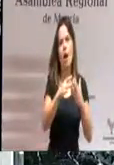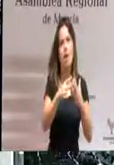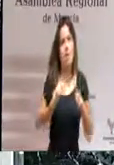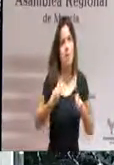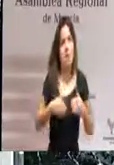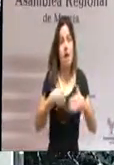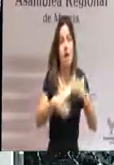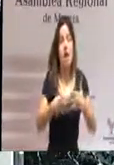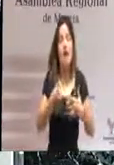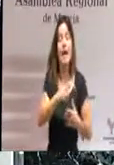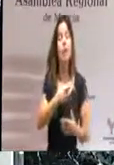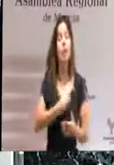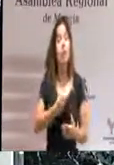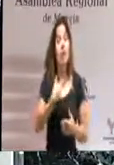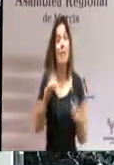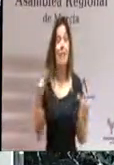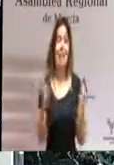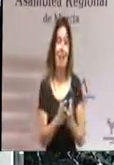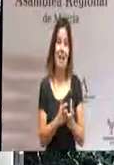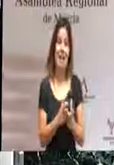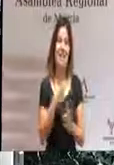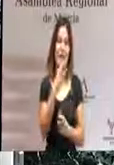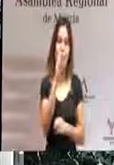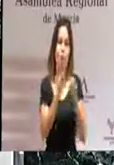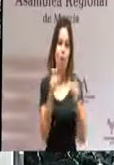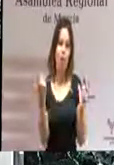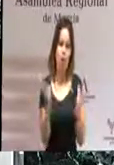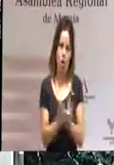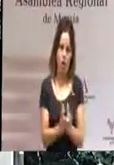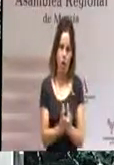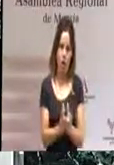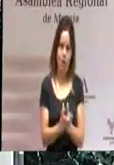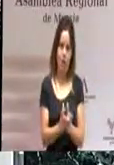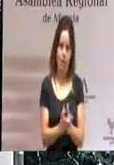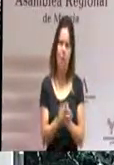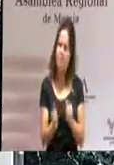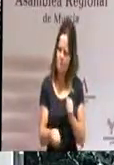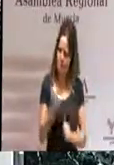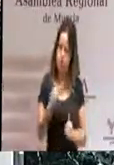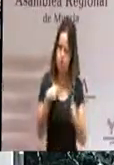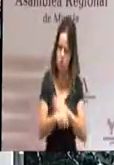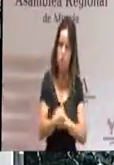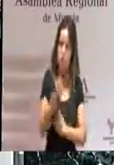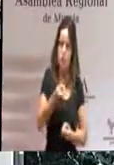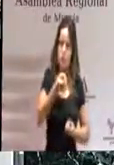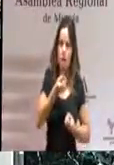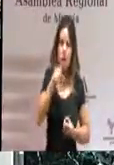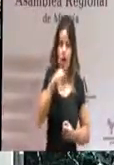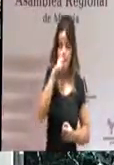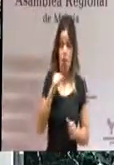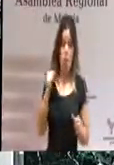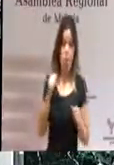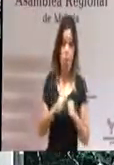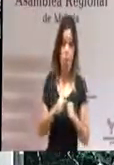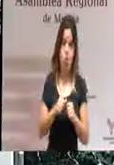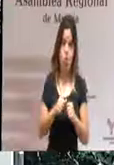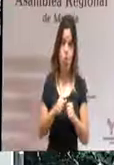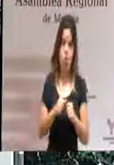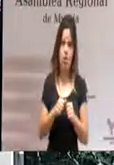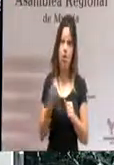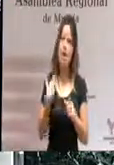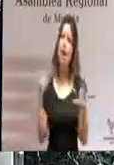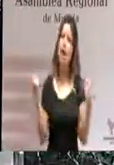en nuestra región han bajado un 3%. Voy un poco más allá. En este último año se